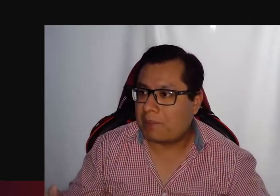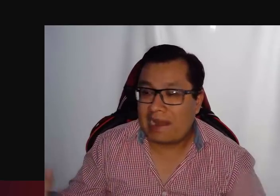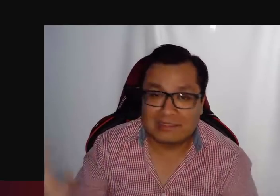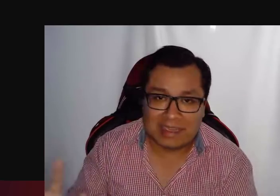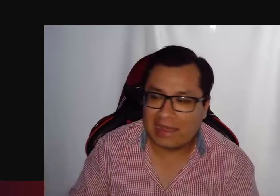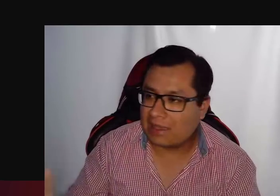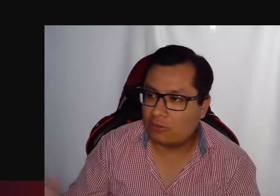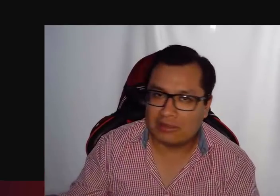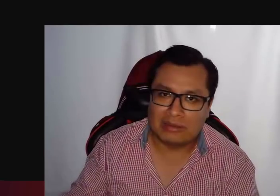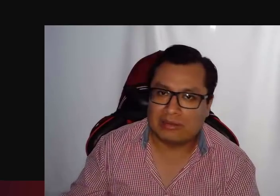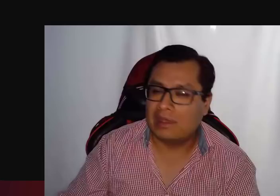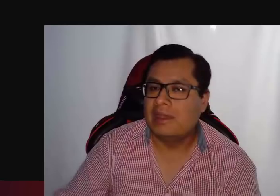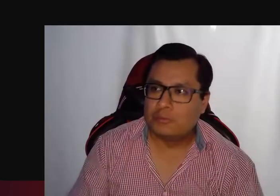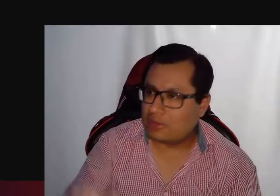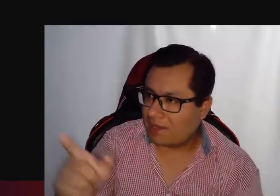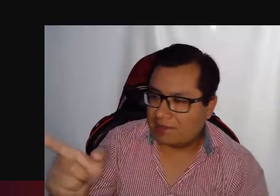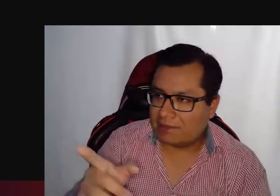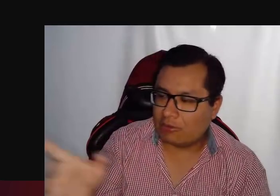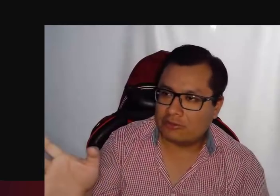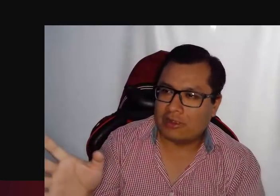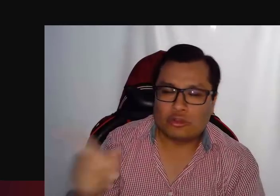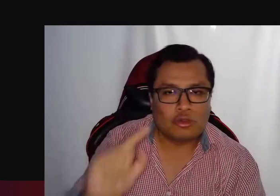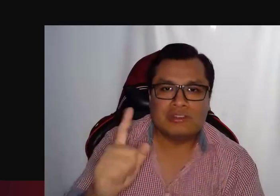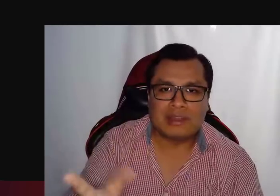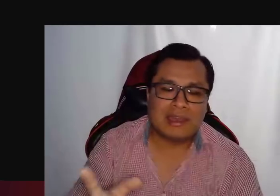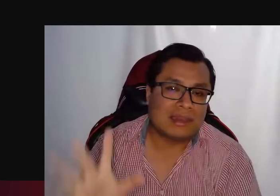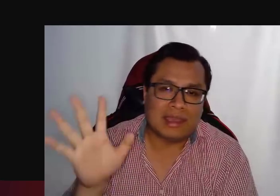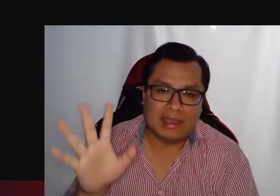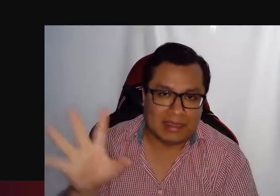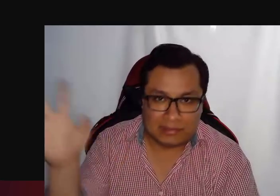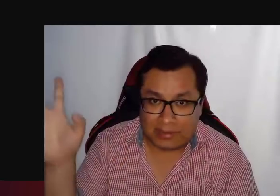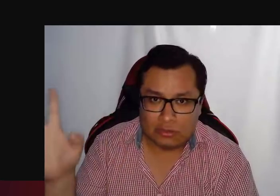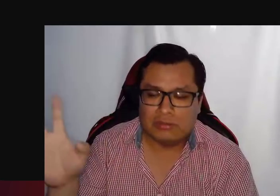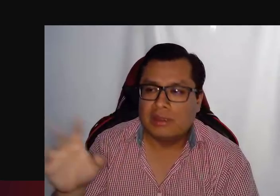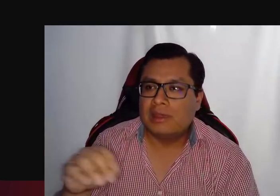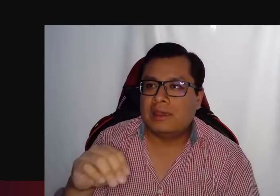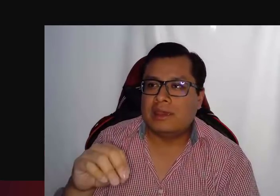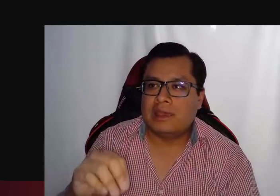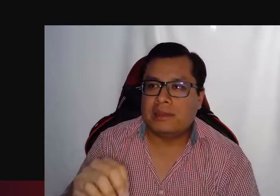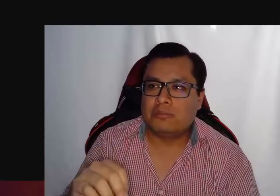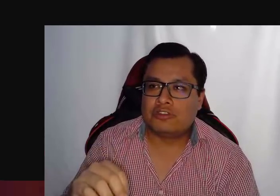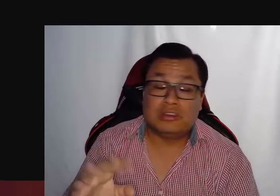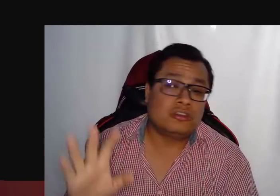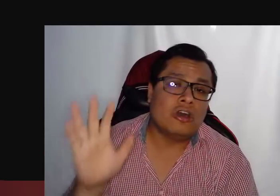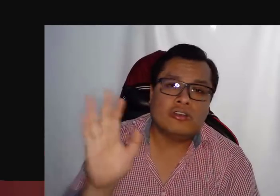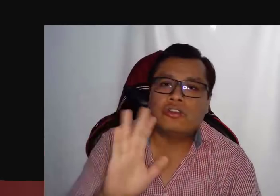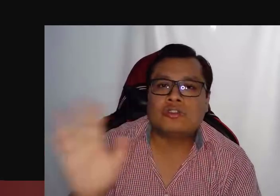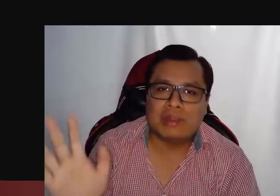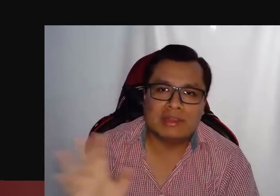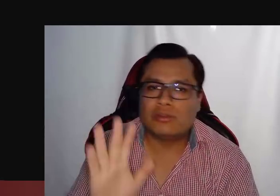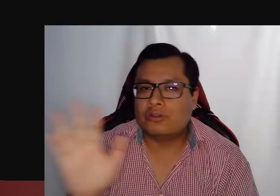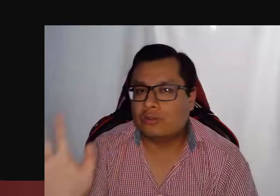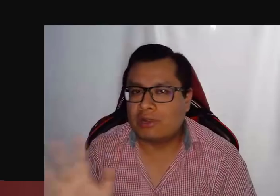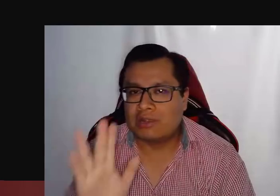pues, pareciera que no existe. Mucha gente se cuestiona, ¿tú conoces a alguien que tenga el virus? Y muchos dicen,